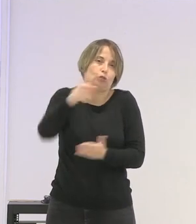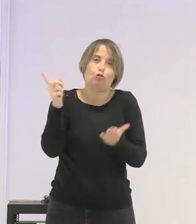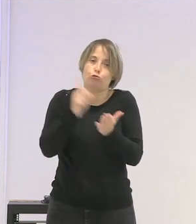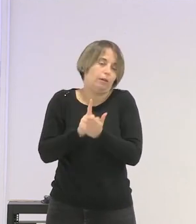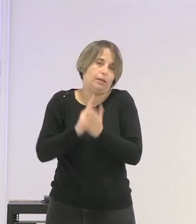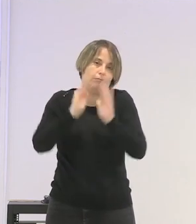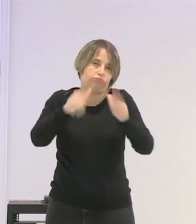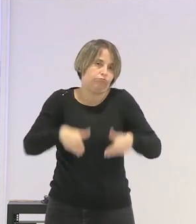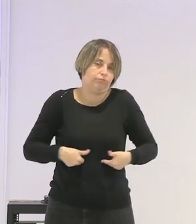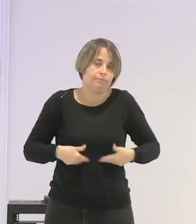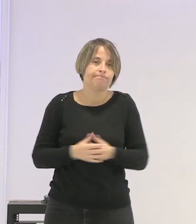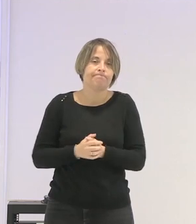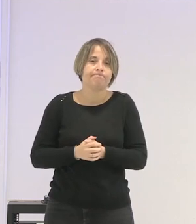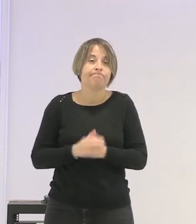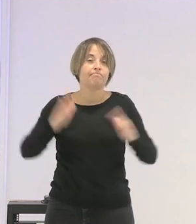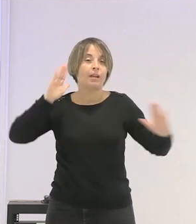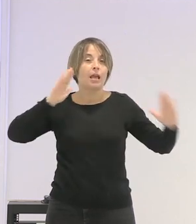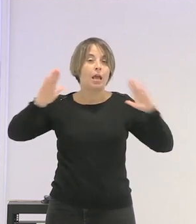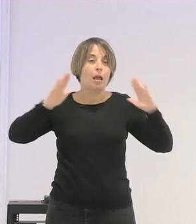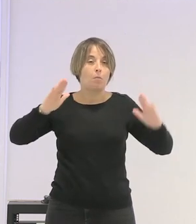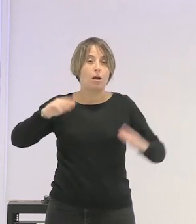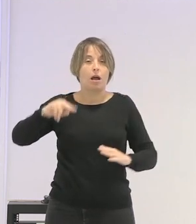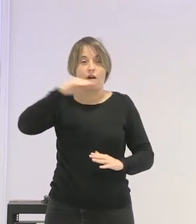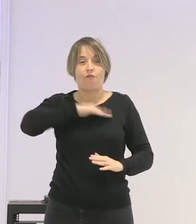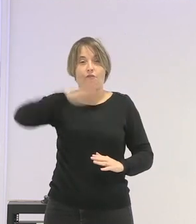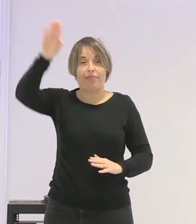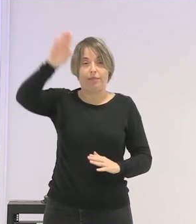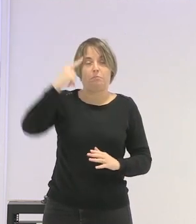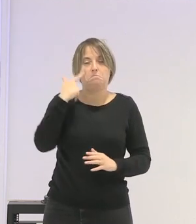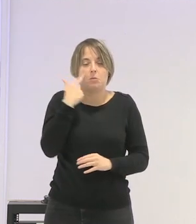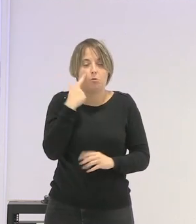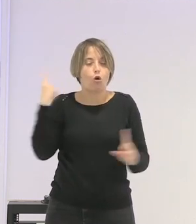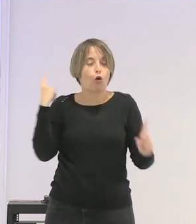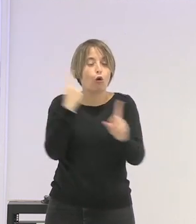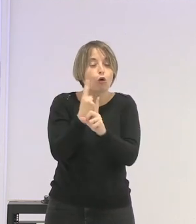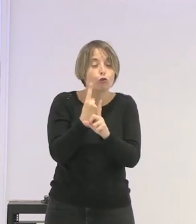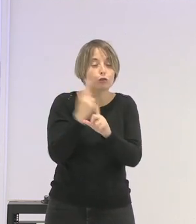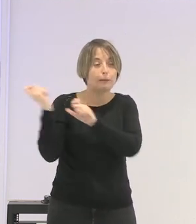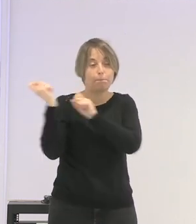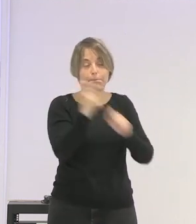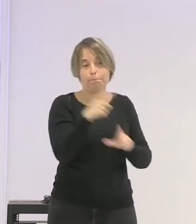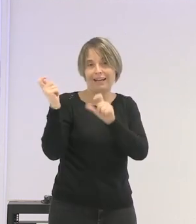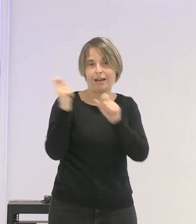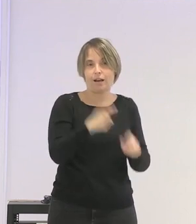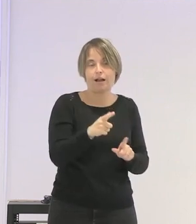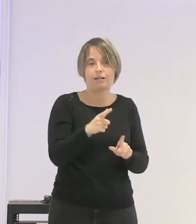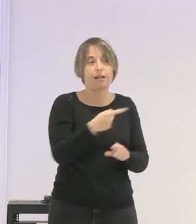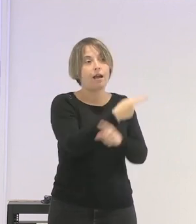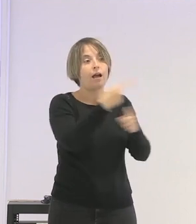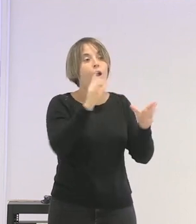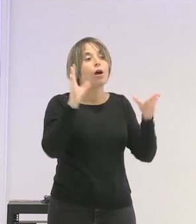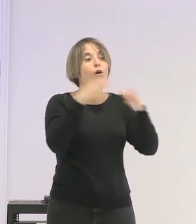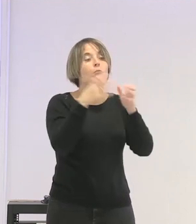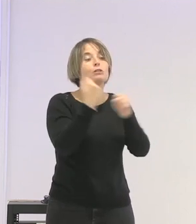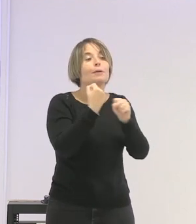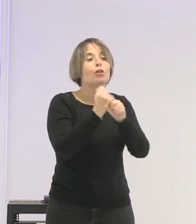manera, que lo hacían los fascismos clásicos, que era confrontar con los migrantes, te da a los trabajadores